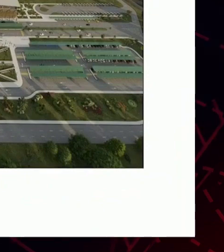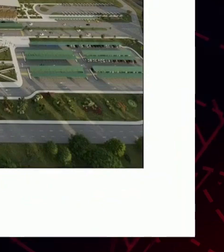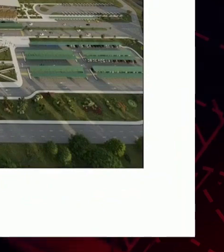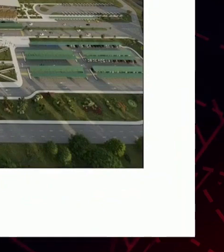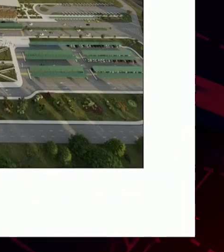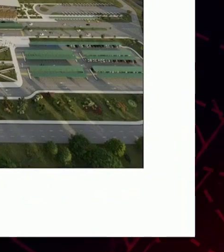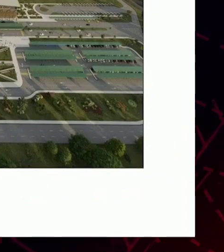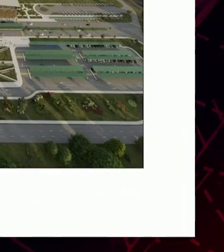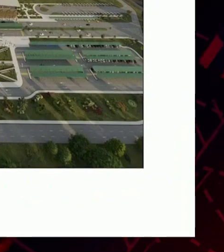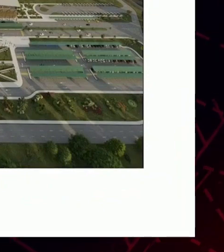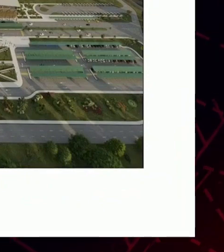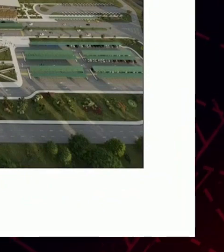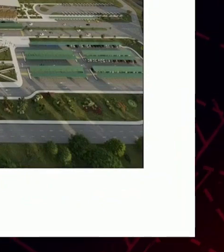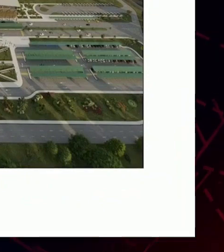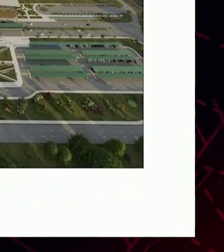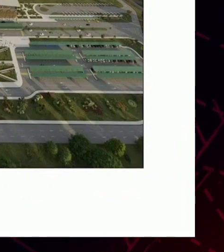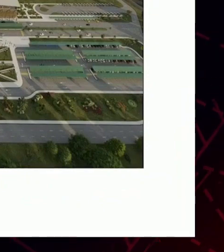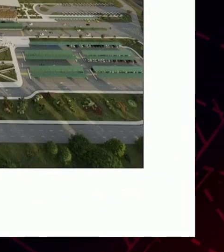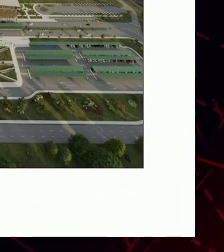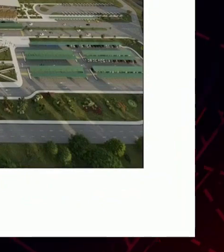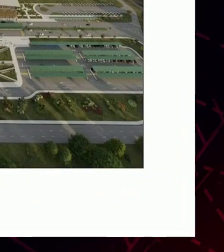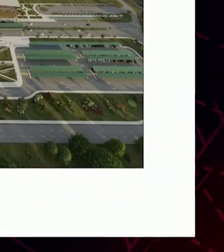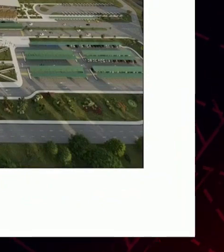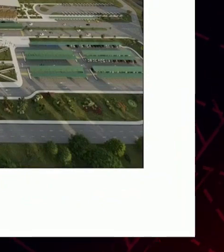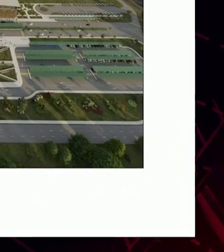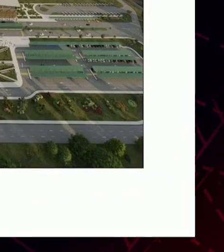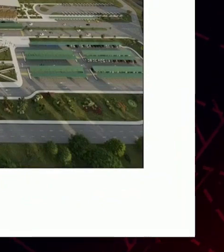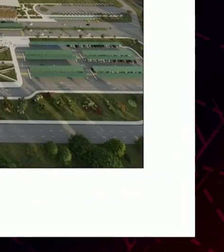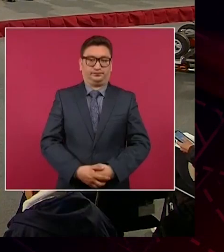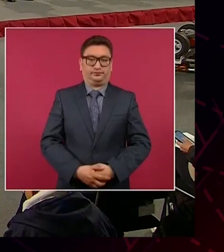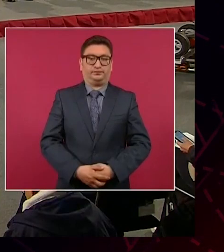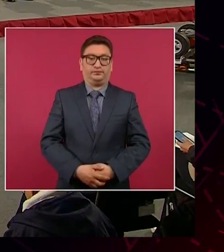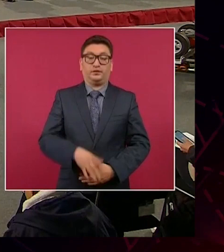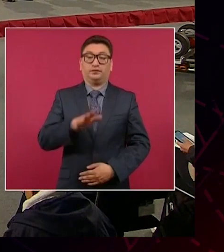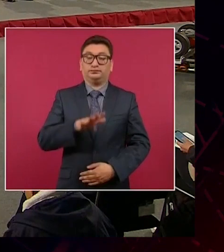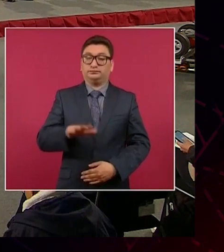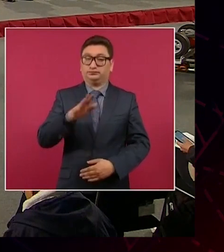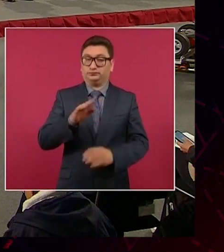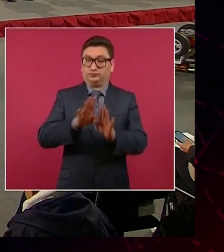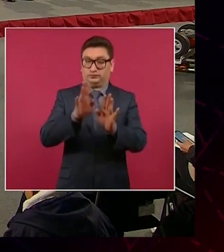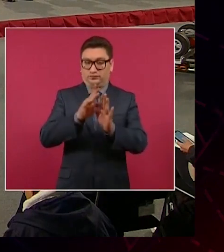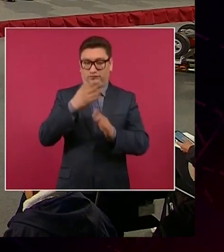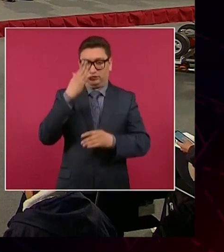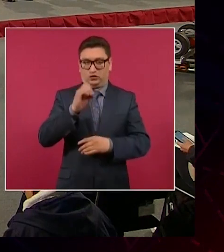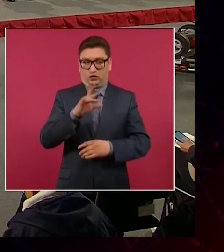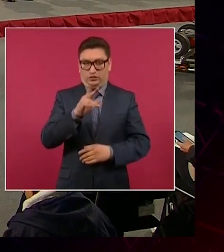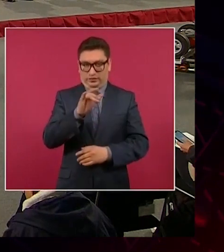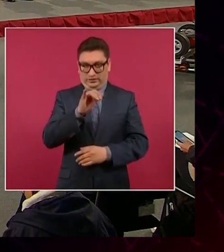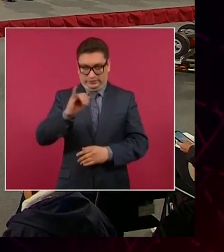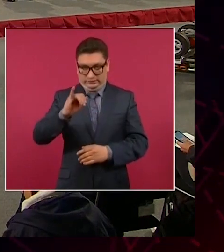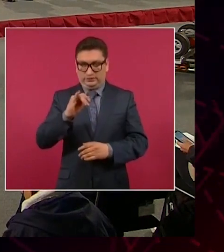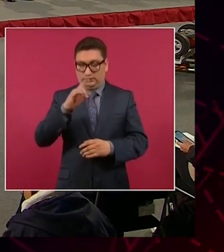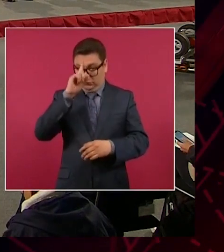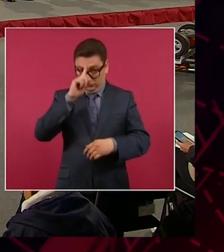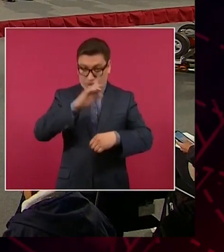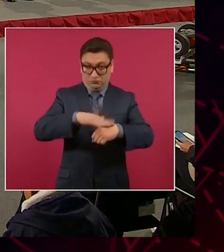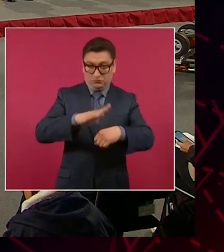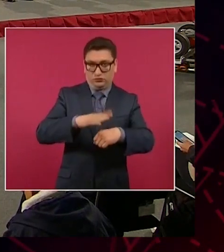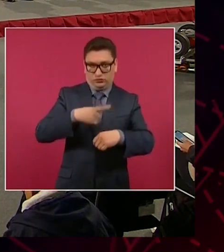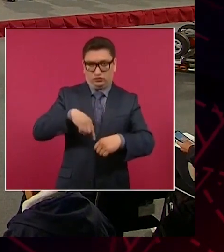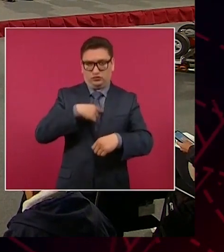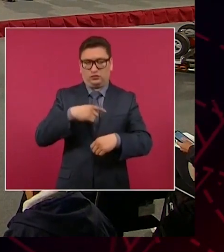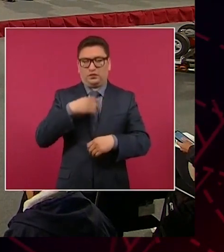donde agradeció y reconoció el trabajo de los integrantes de la Secretaría de la Defensa Nacional, pues dicha obra es dirigida y construida por ingenieros